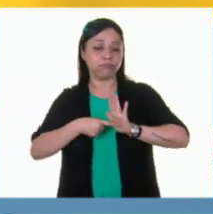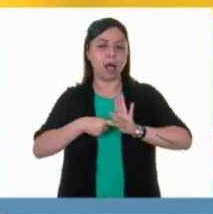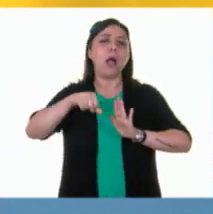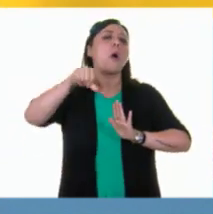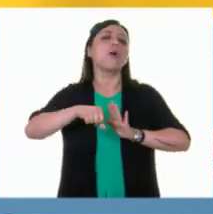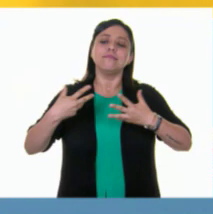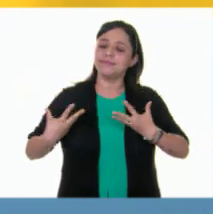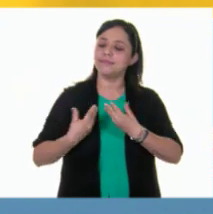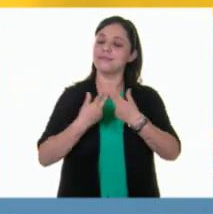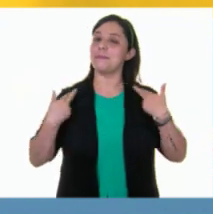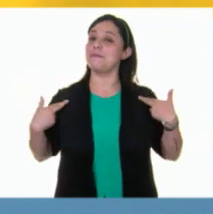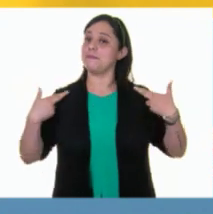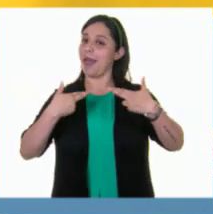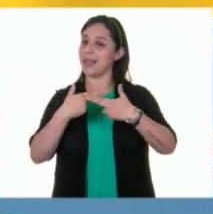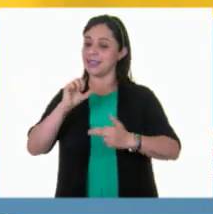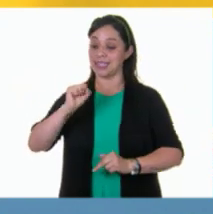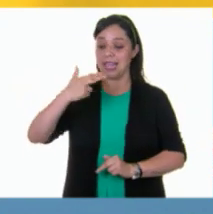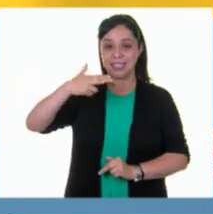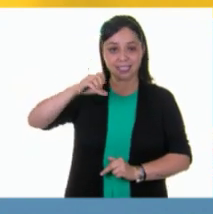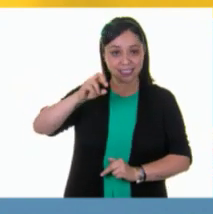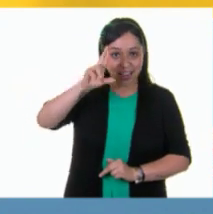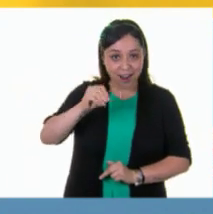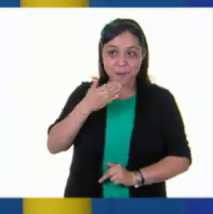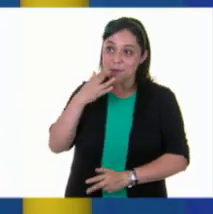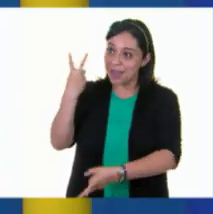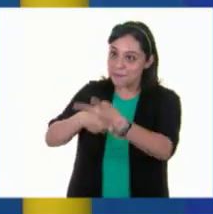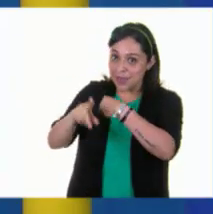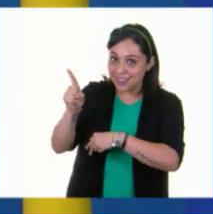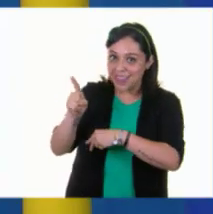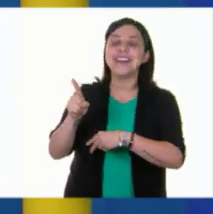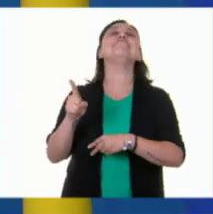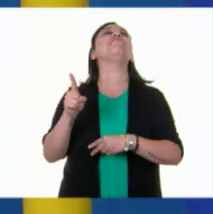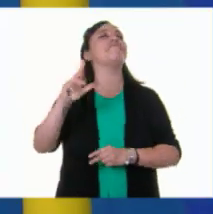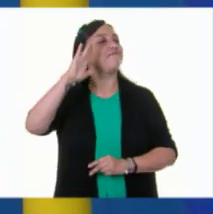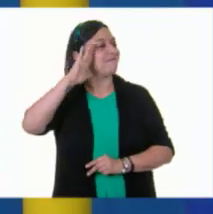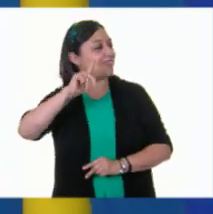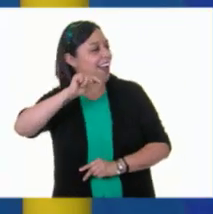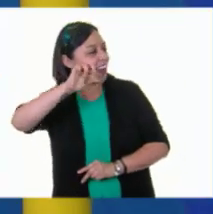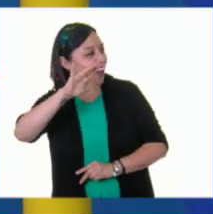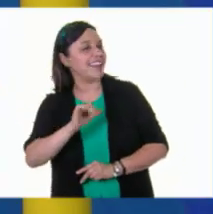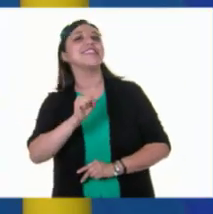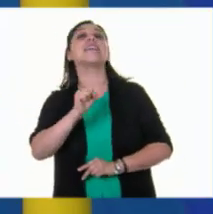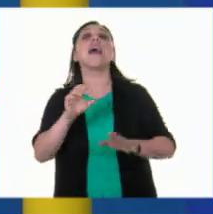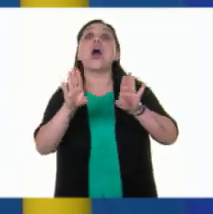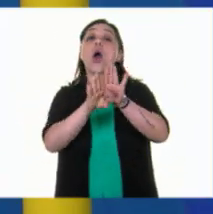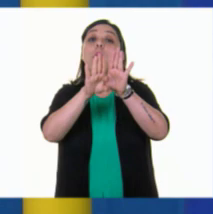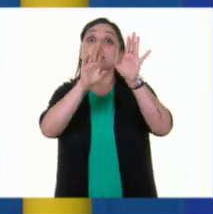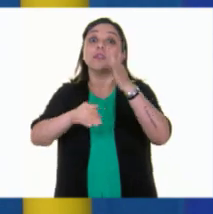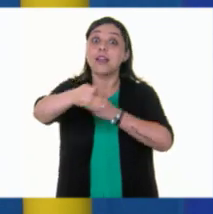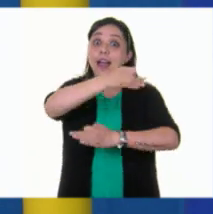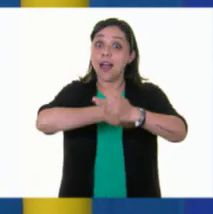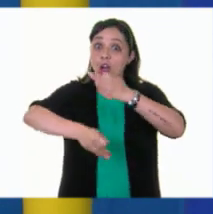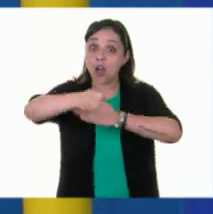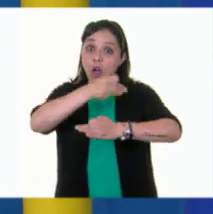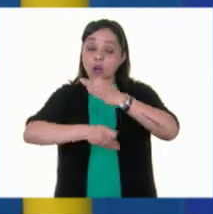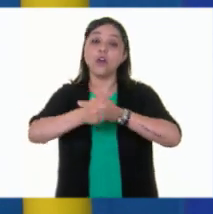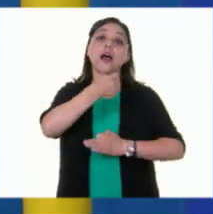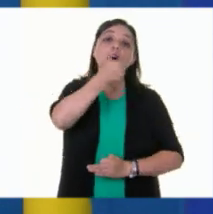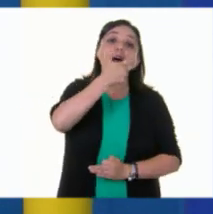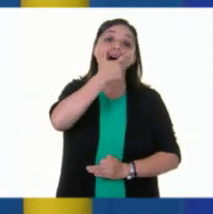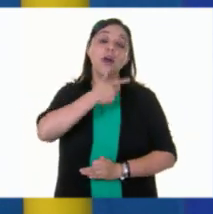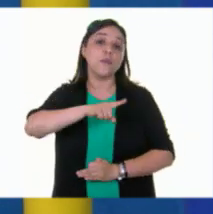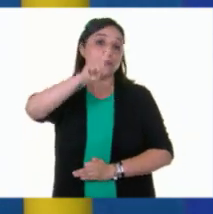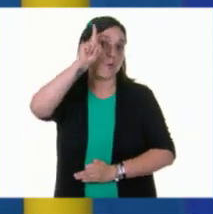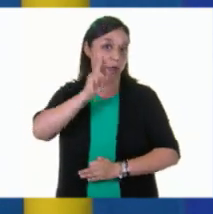acompaña nuestra querida maestra Sharon Luna. Maestra, bienvenida. Hola Larisa, ¿qué tal? ¿Cómo están todos los alumnos y las alumnas de sexto